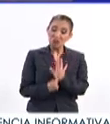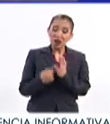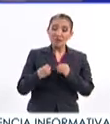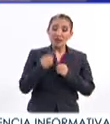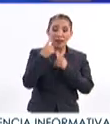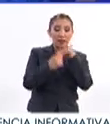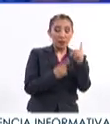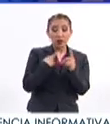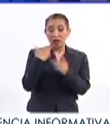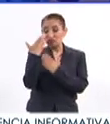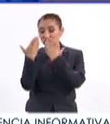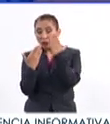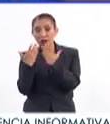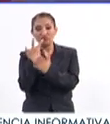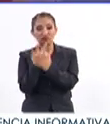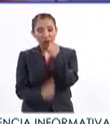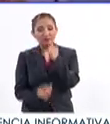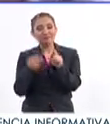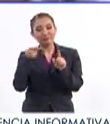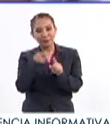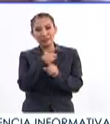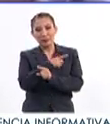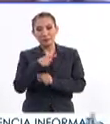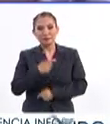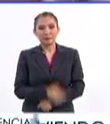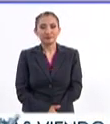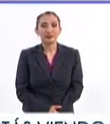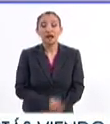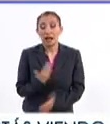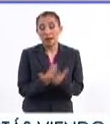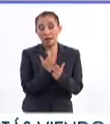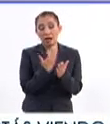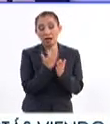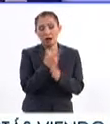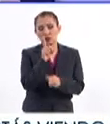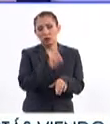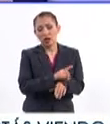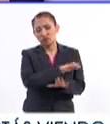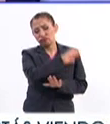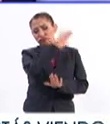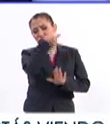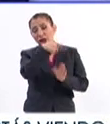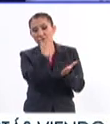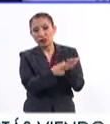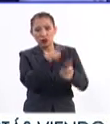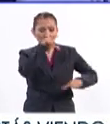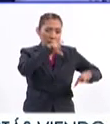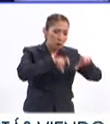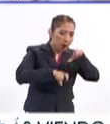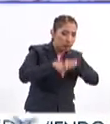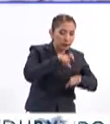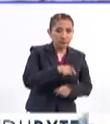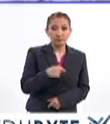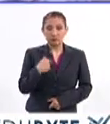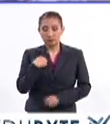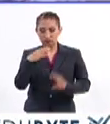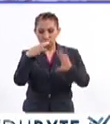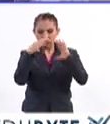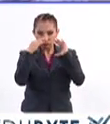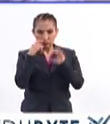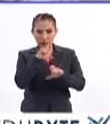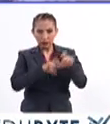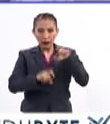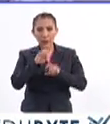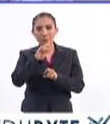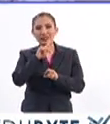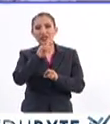vida deportiva y la académica son dos caminos que deben cruzarse. Por las mañanas, su día transcurre al interior de los laboratorios. Bueno, de formación soy